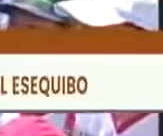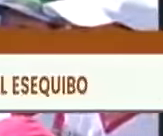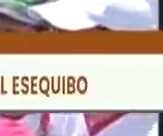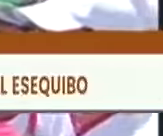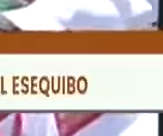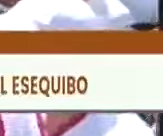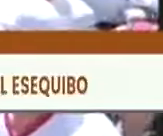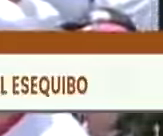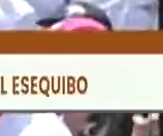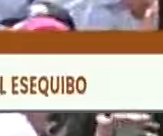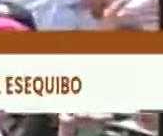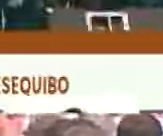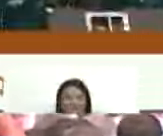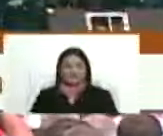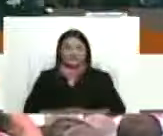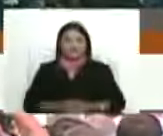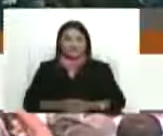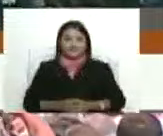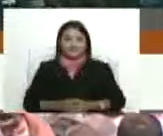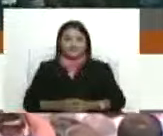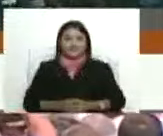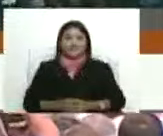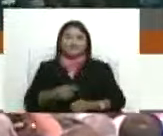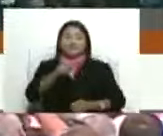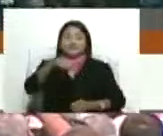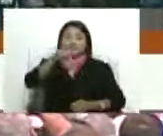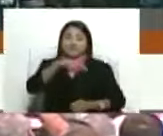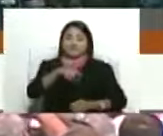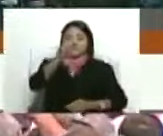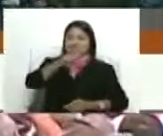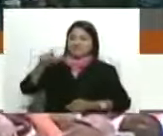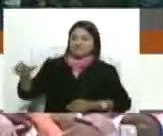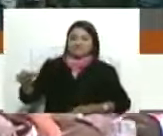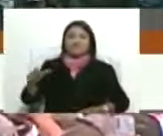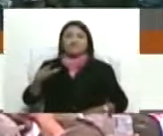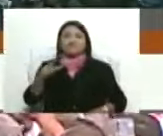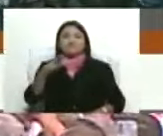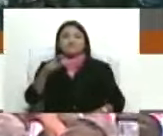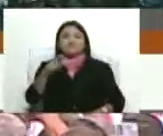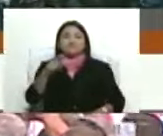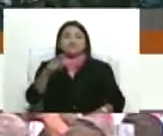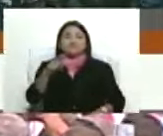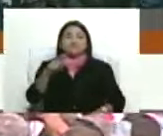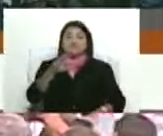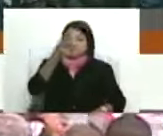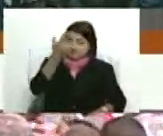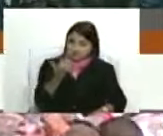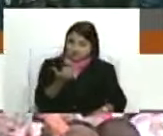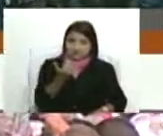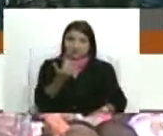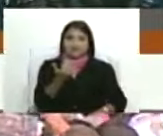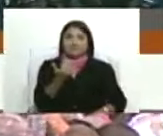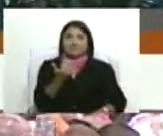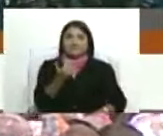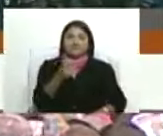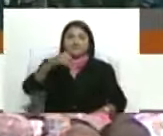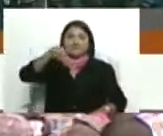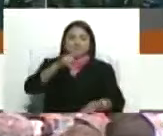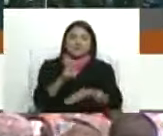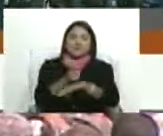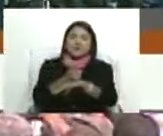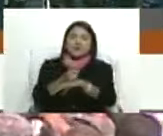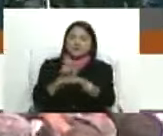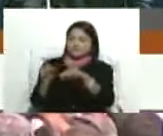piratas muses y unos arrodillados que están ahora en el gobierno de